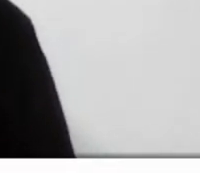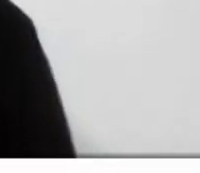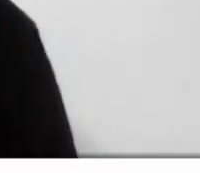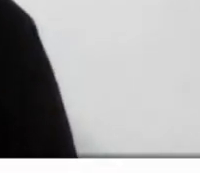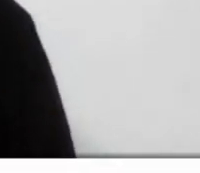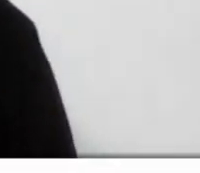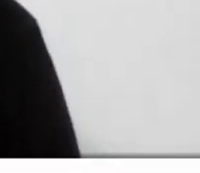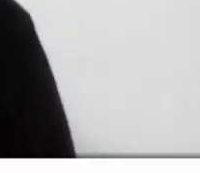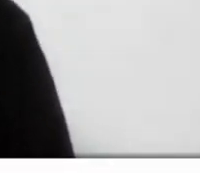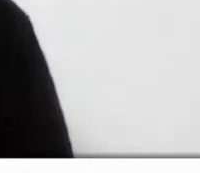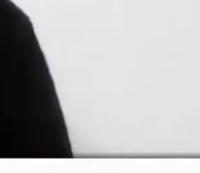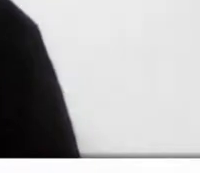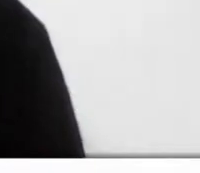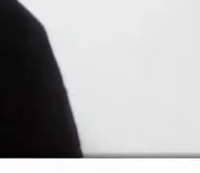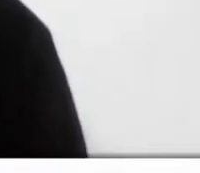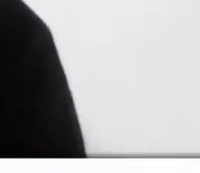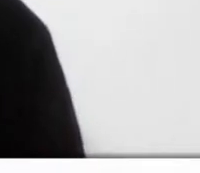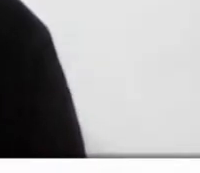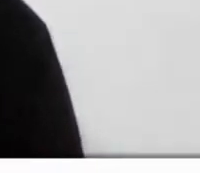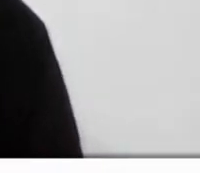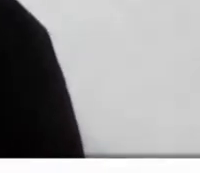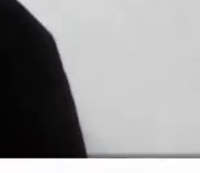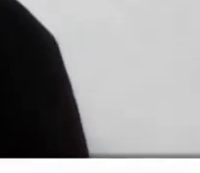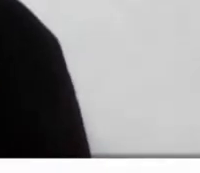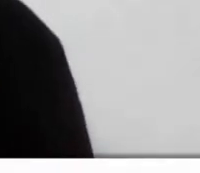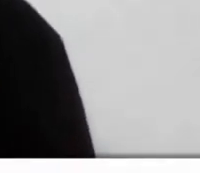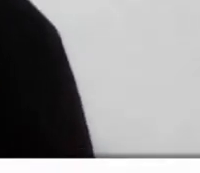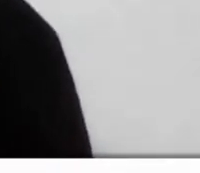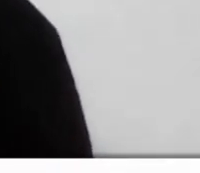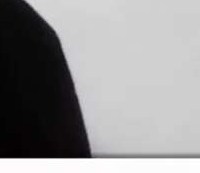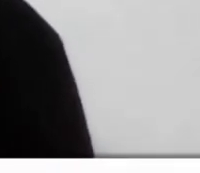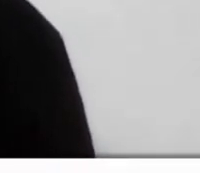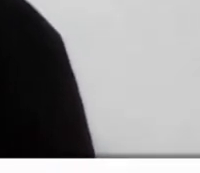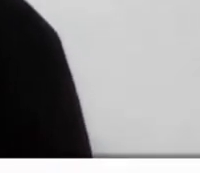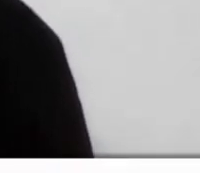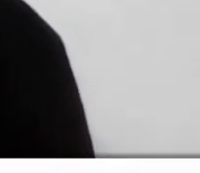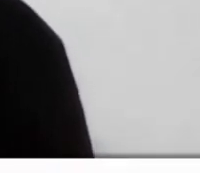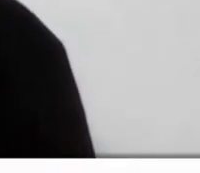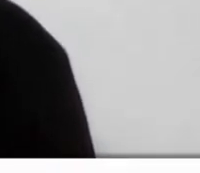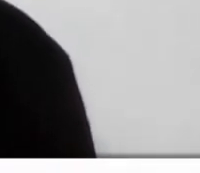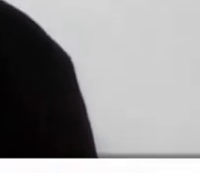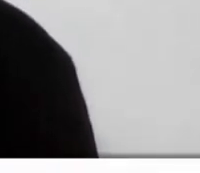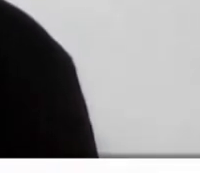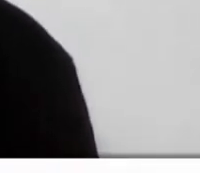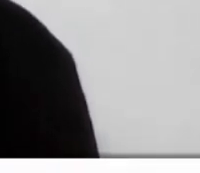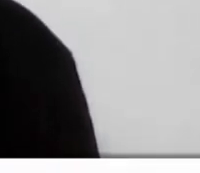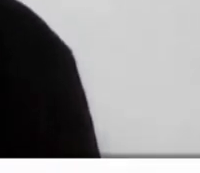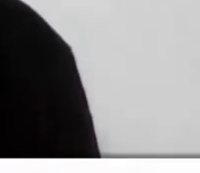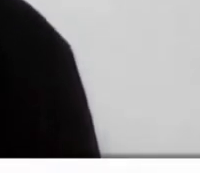más antes de Menem, pero todavía sigue habiendo, afortunadamente, muchos chacareros en nuestra provincia.